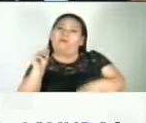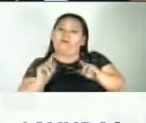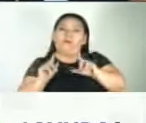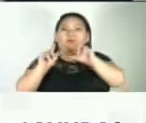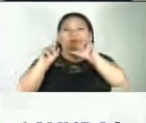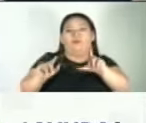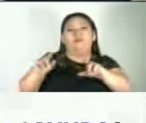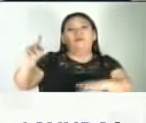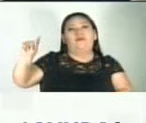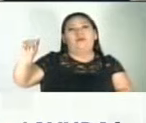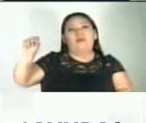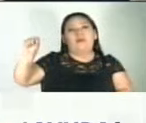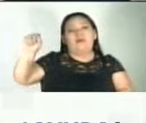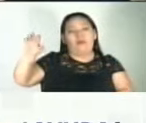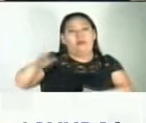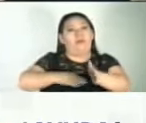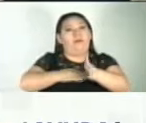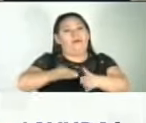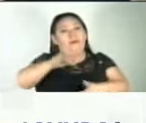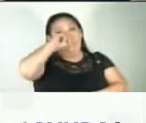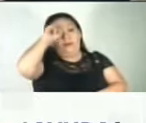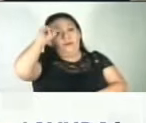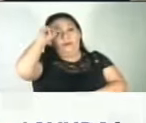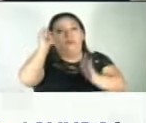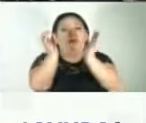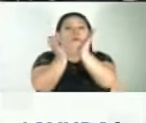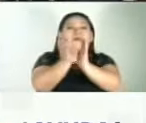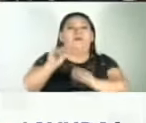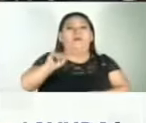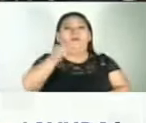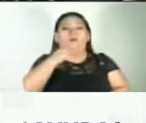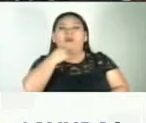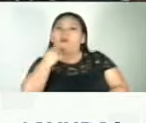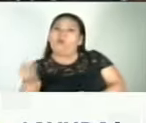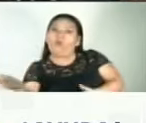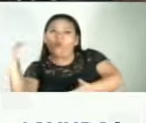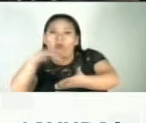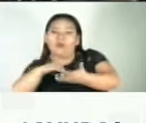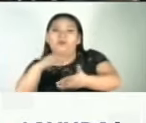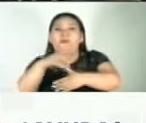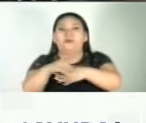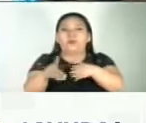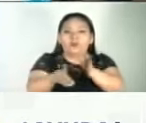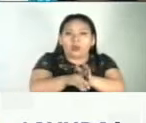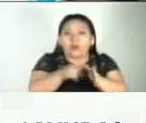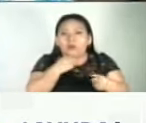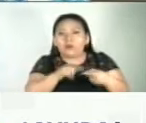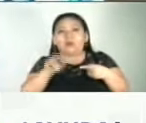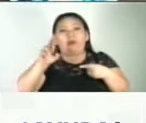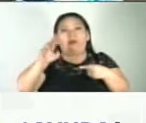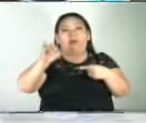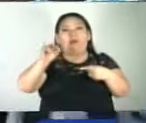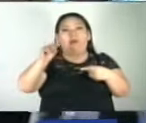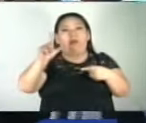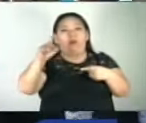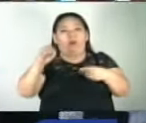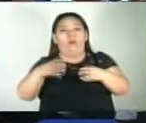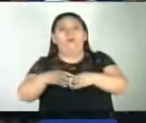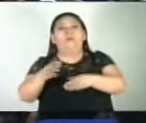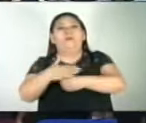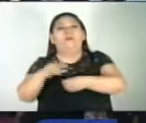para asumir el cargo el próximo 1 de mayo. Entre los legisladores que nuevamente ocuparán un curul se encuentra Reinaldo Cardoza del